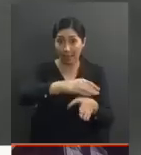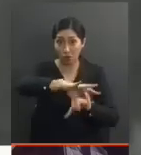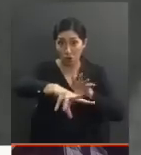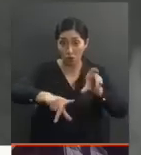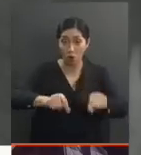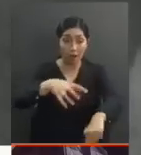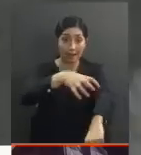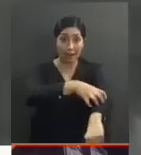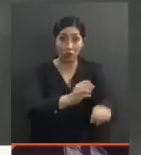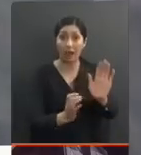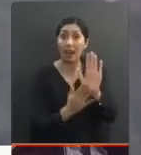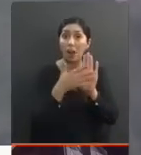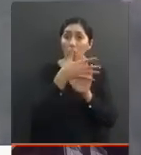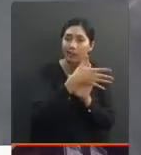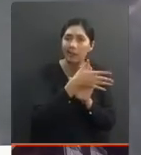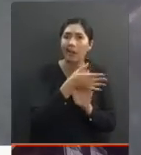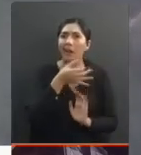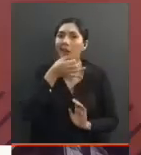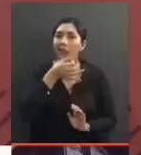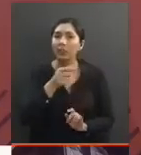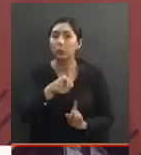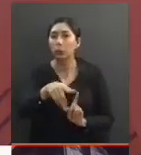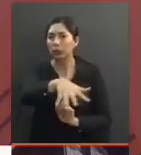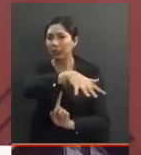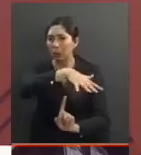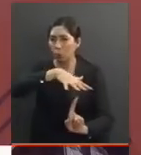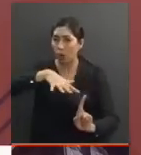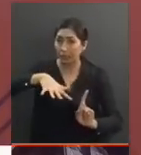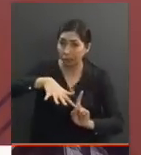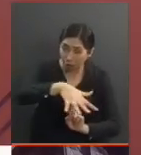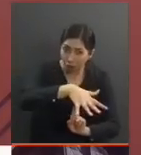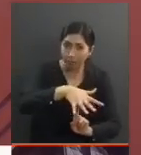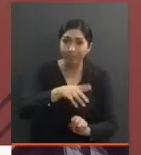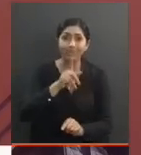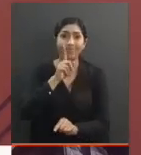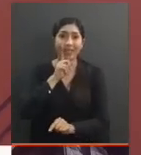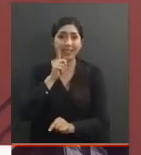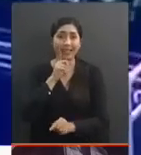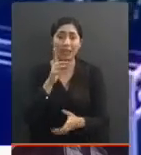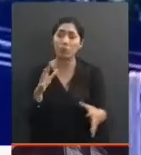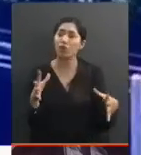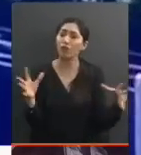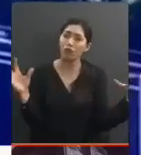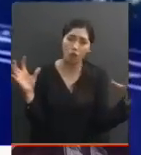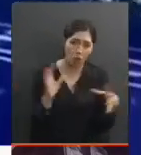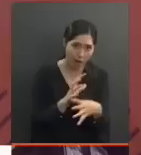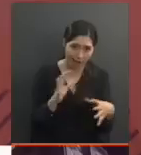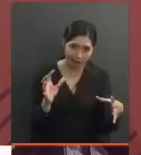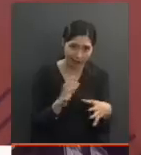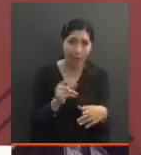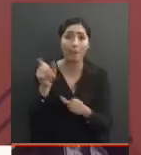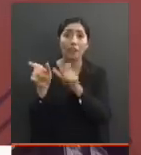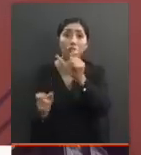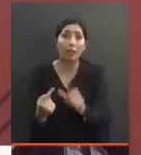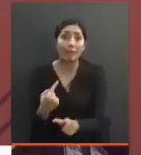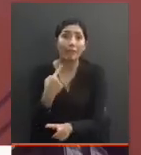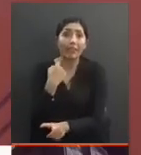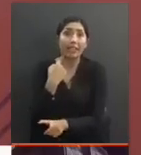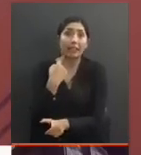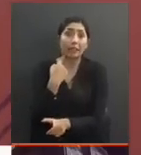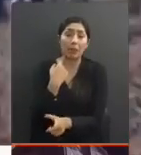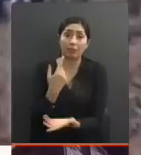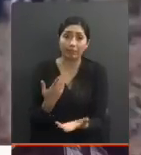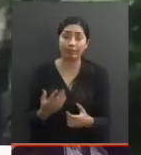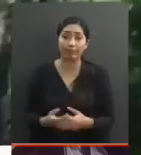lo atribuyen como una de las situaciones que traen consigo inevitablemente violencia hacia las víctimas por descontado.